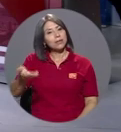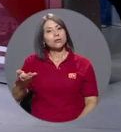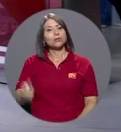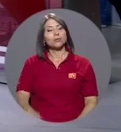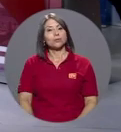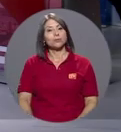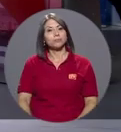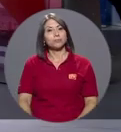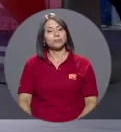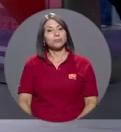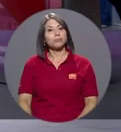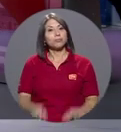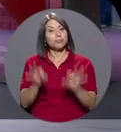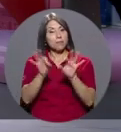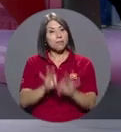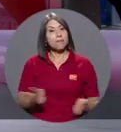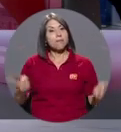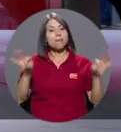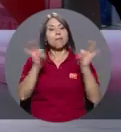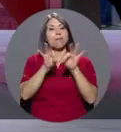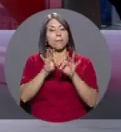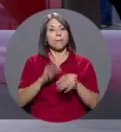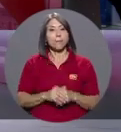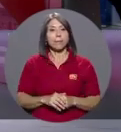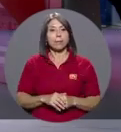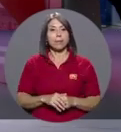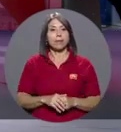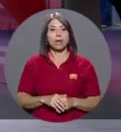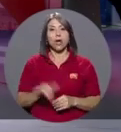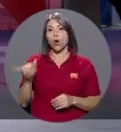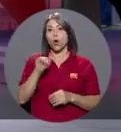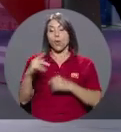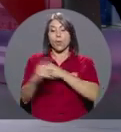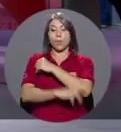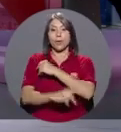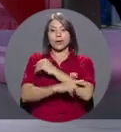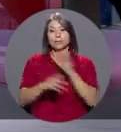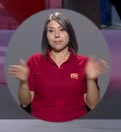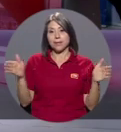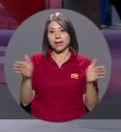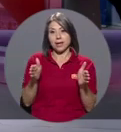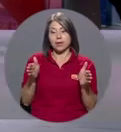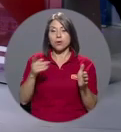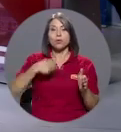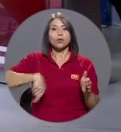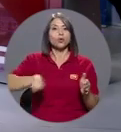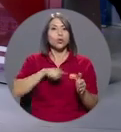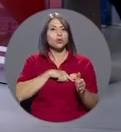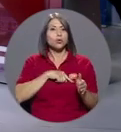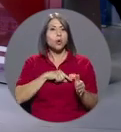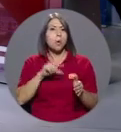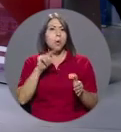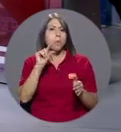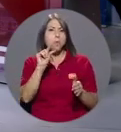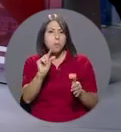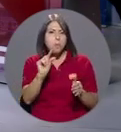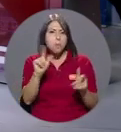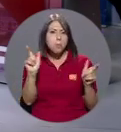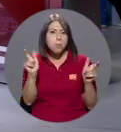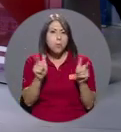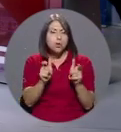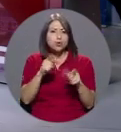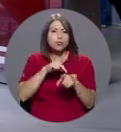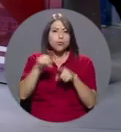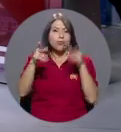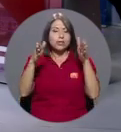aspectos, bueno, que son relevantes. Como país pequeño, pues tenemos poca cantidad de